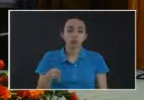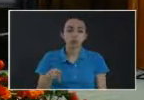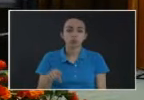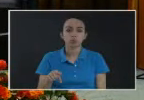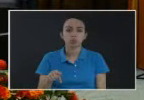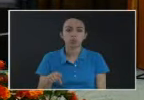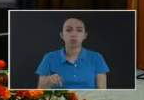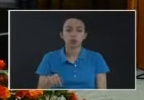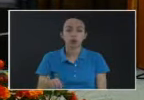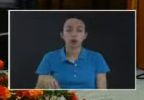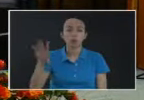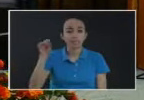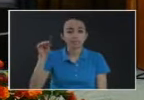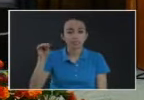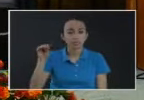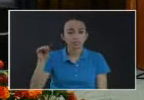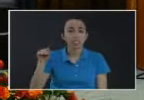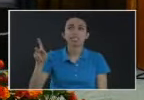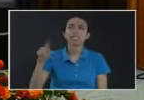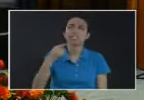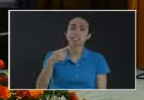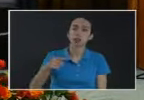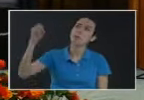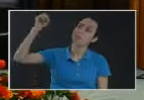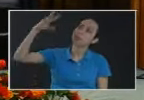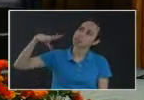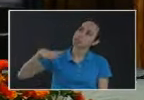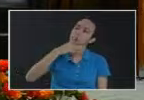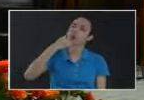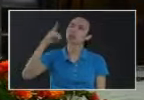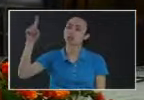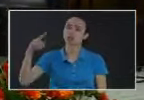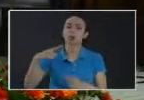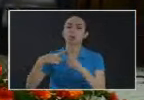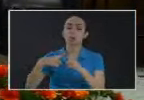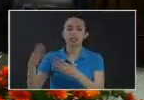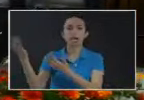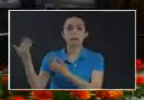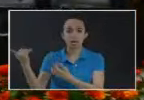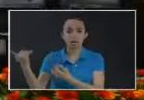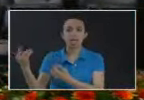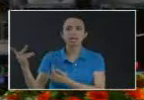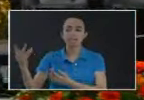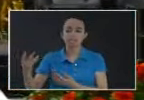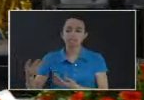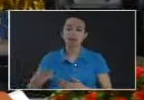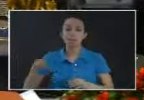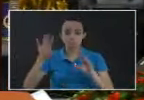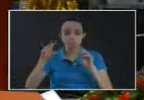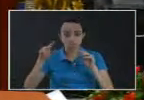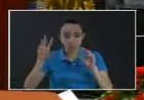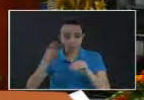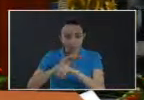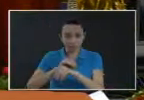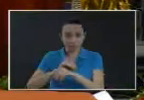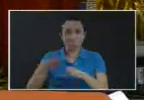y yo te platicaba la vez pasada, yo bendigo a Dios por mi llamamiento y le digo gracias por ese regalo tan hermoso, tan